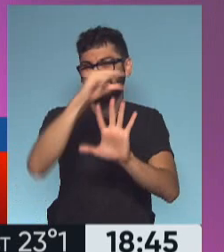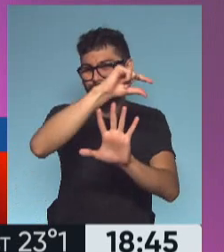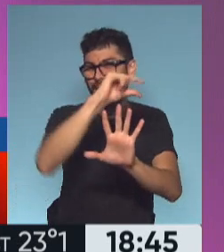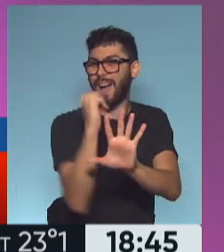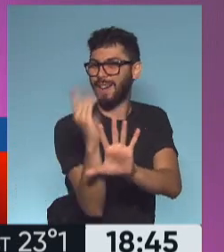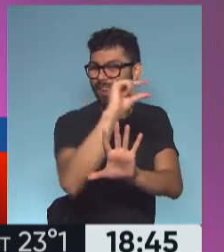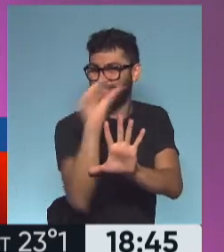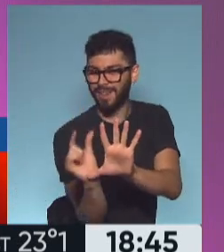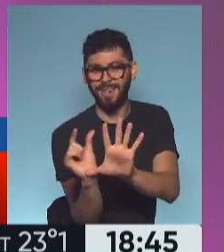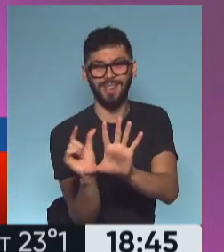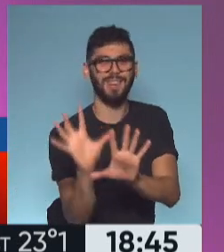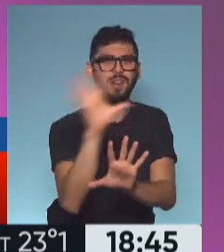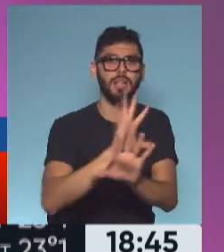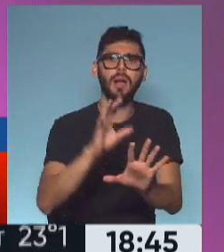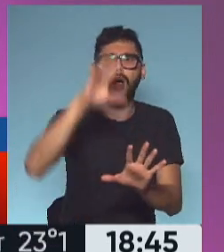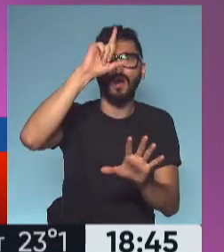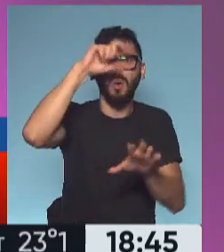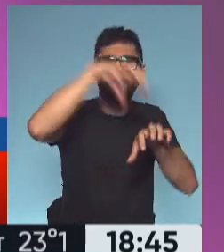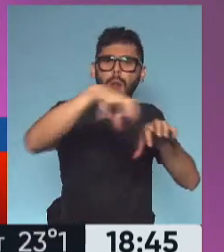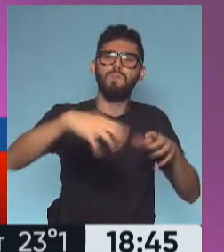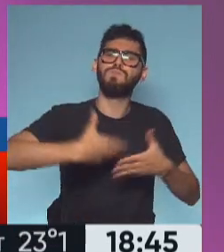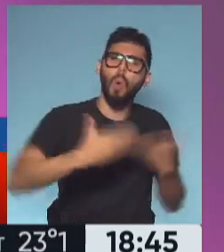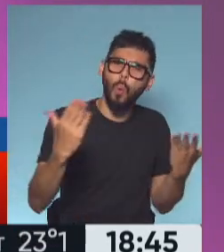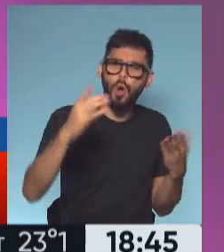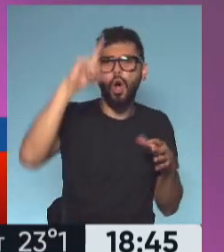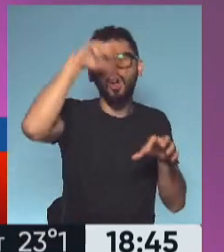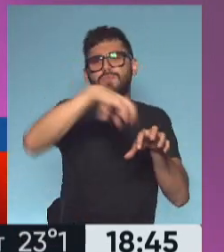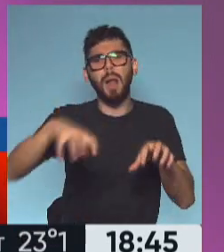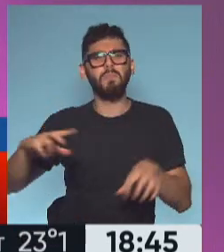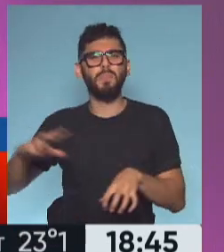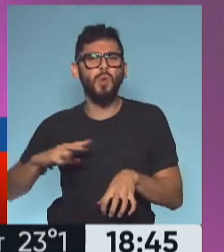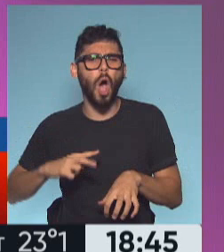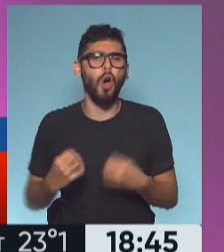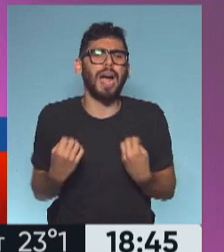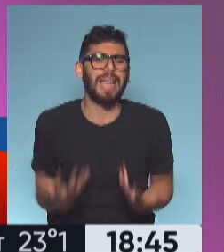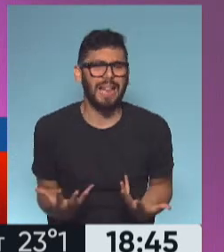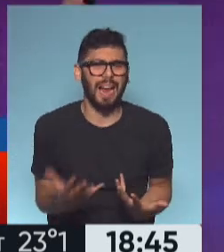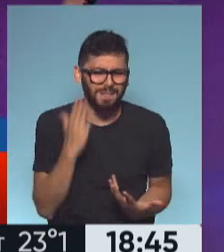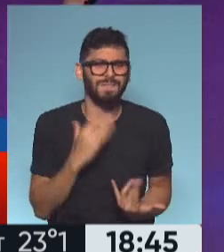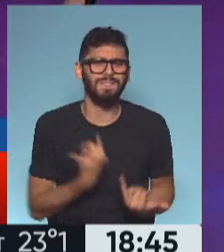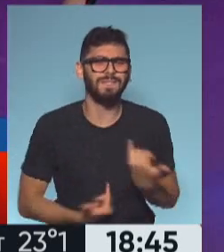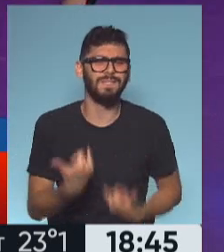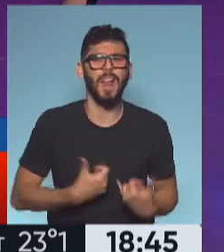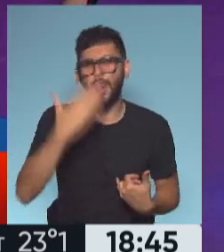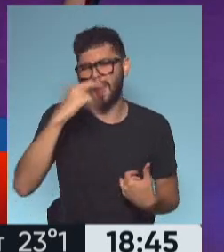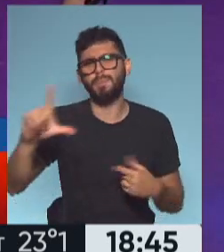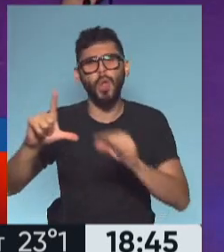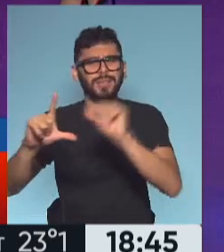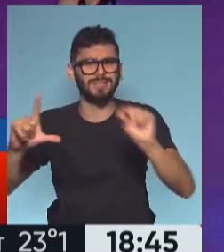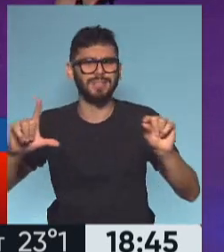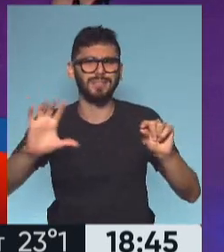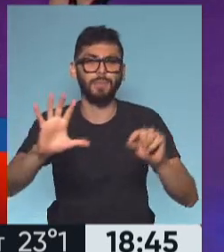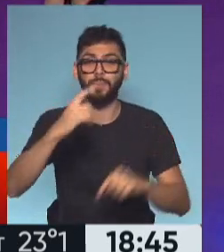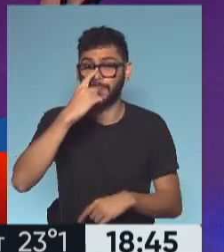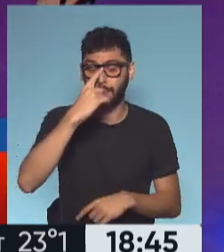que refiere a las instituciones públicas, a las instituciones privadas. Hablemos un poco de este panorama y luego desglosamos otros temas. Ahí